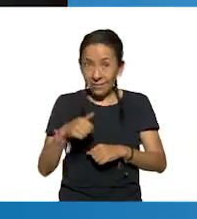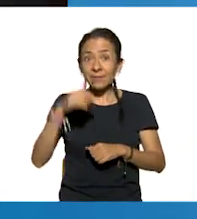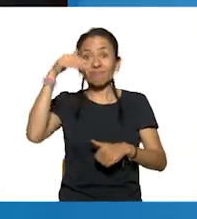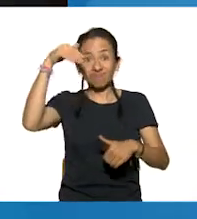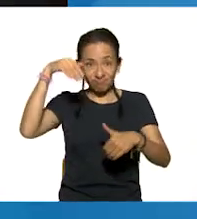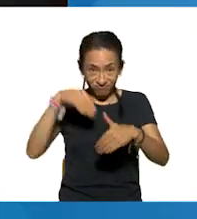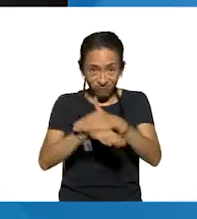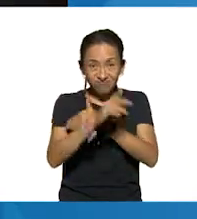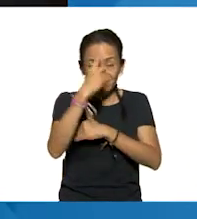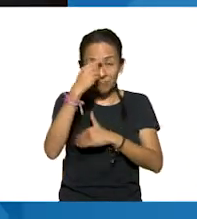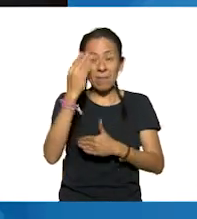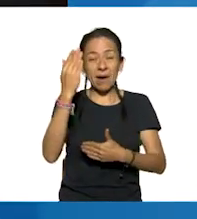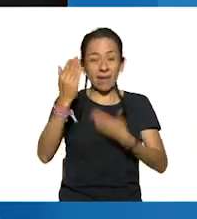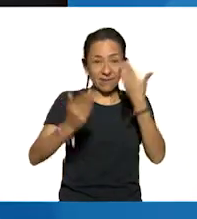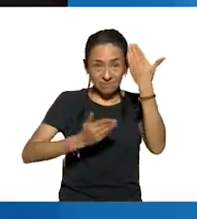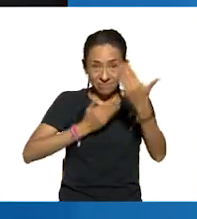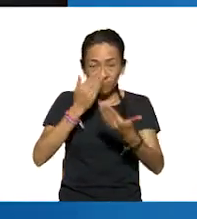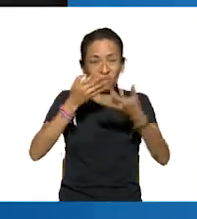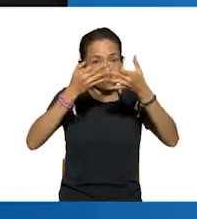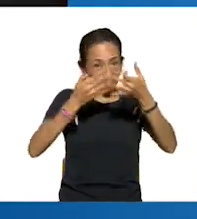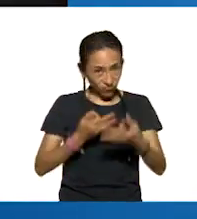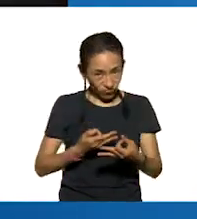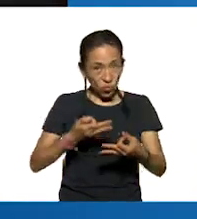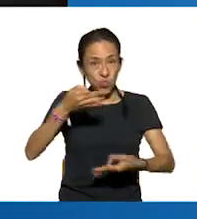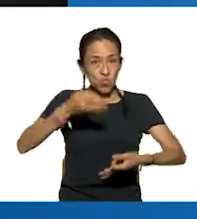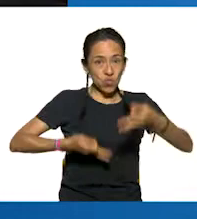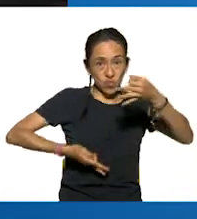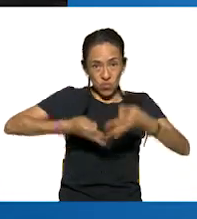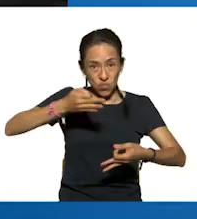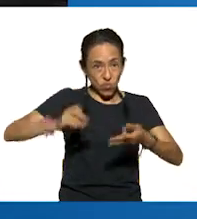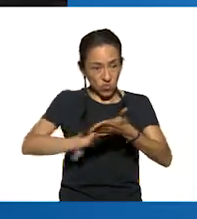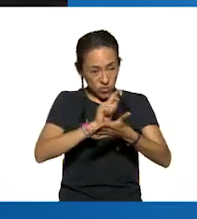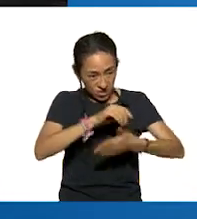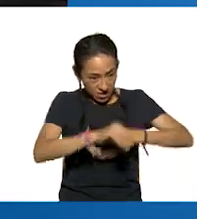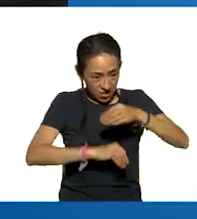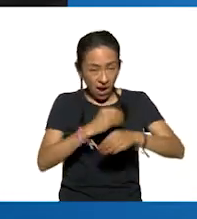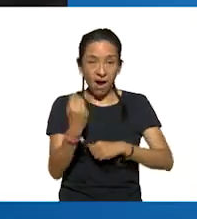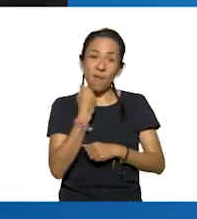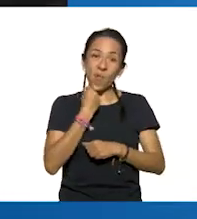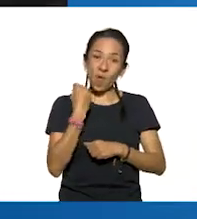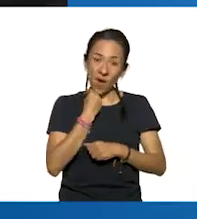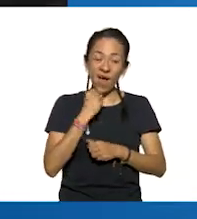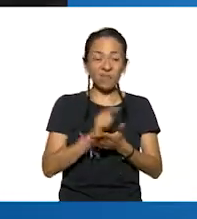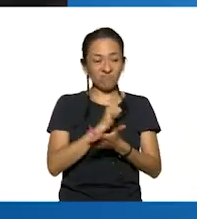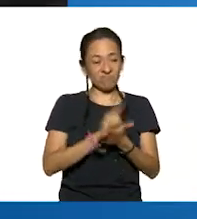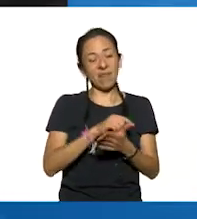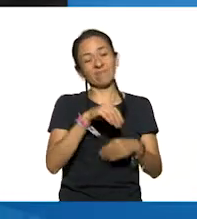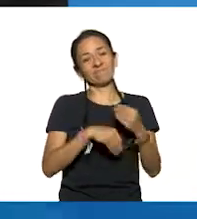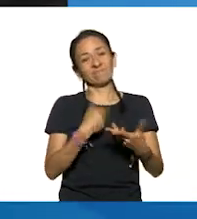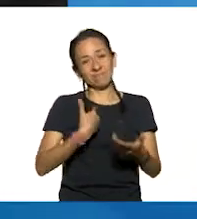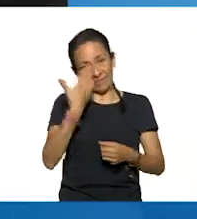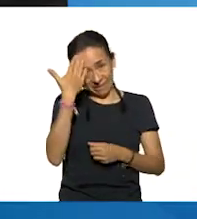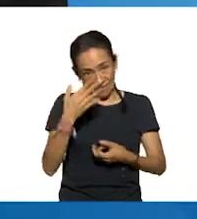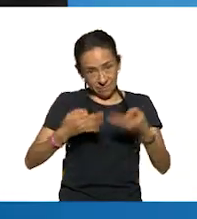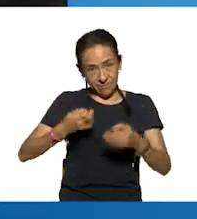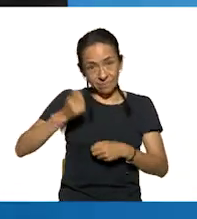formarse como jurista, abogado, legislador. Aquí están las fechas.